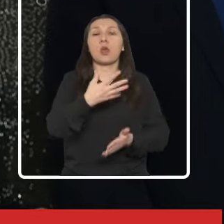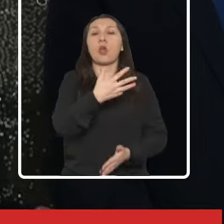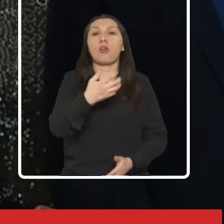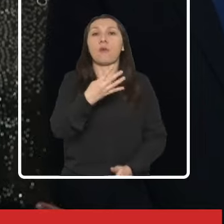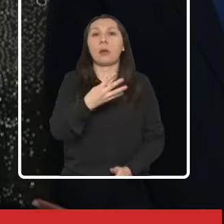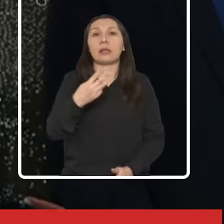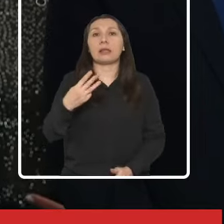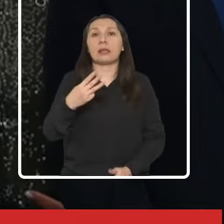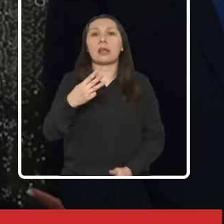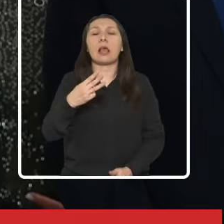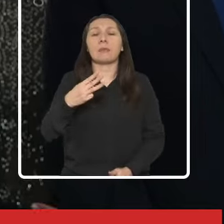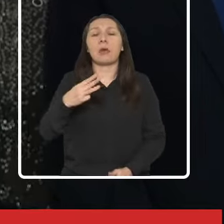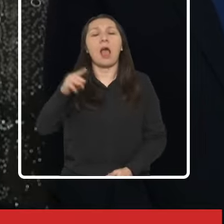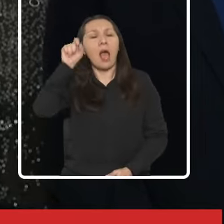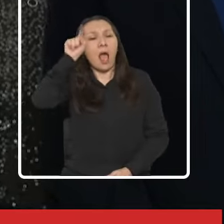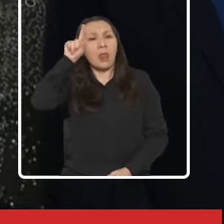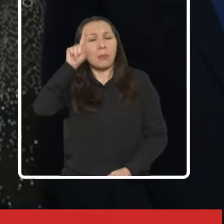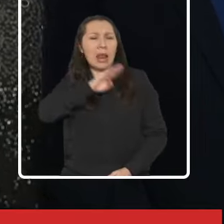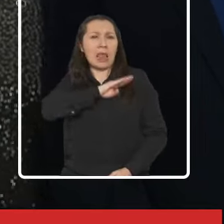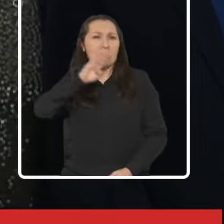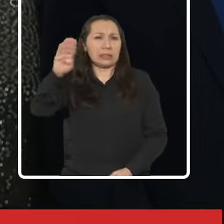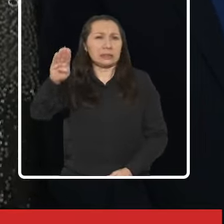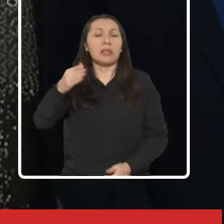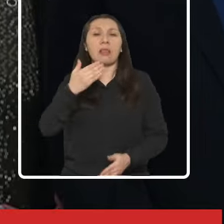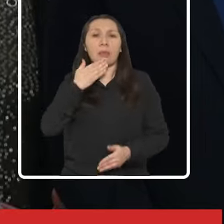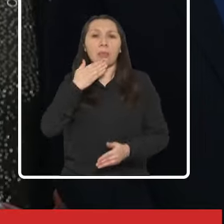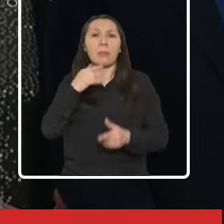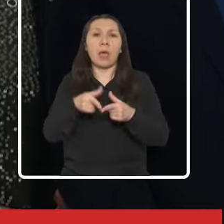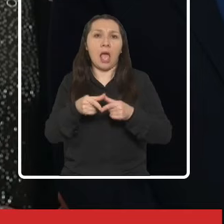1943 con la Alemania nazi y Japón.